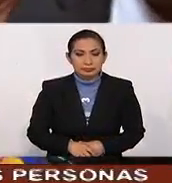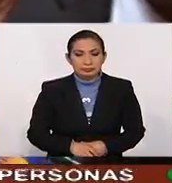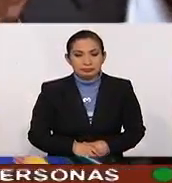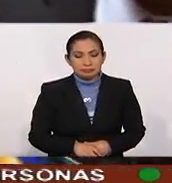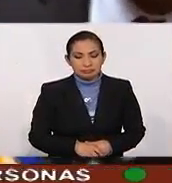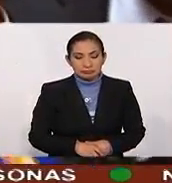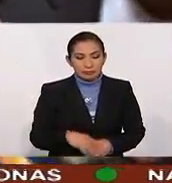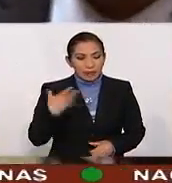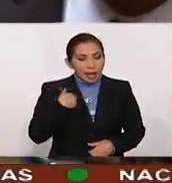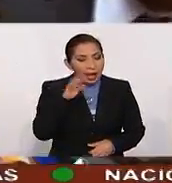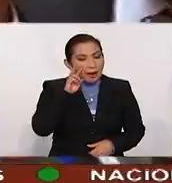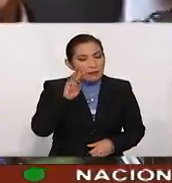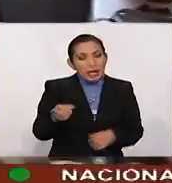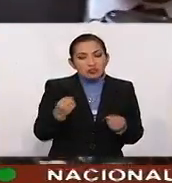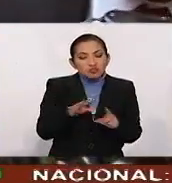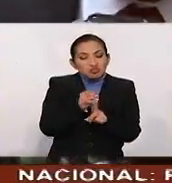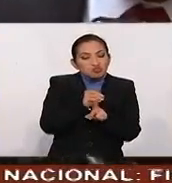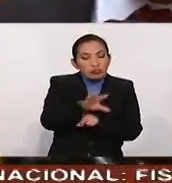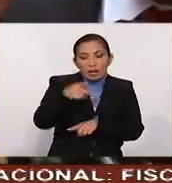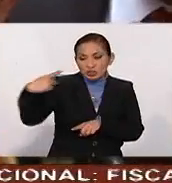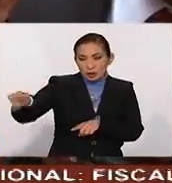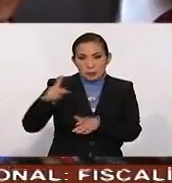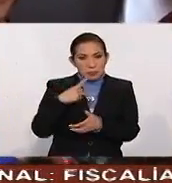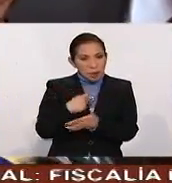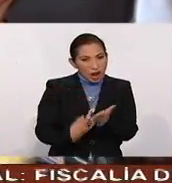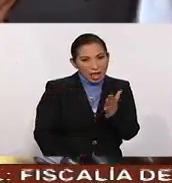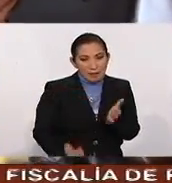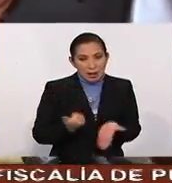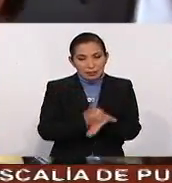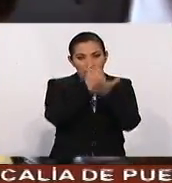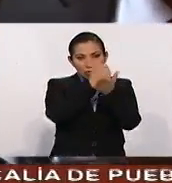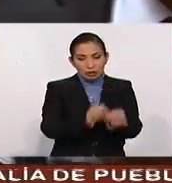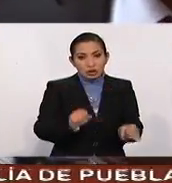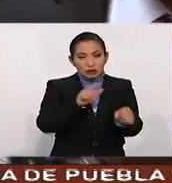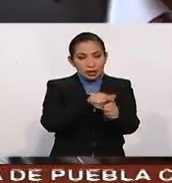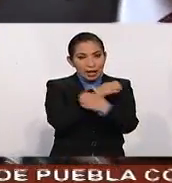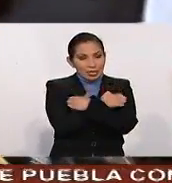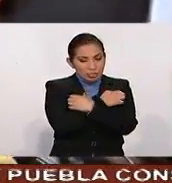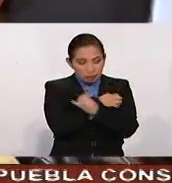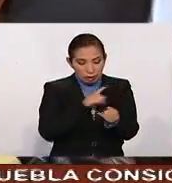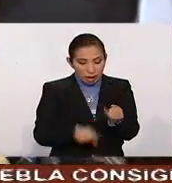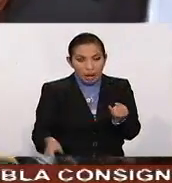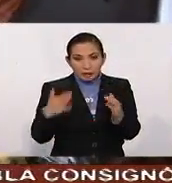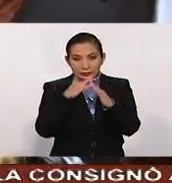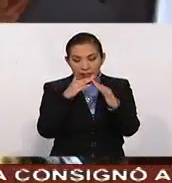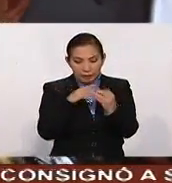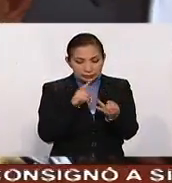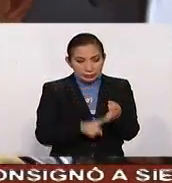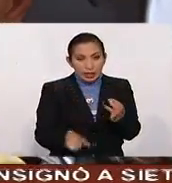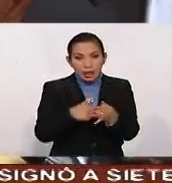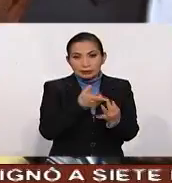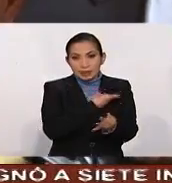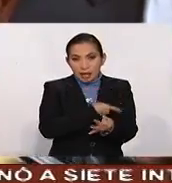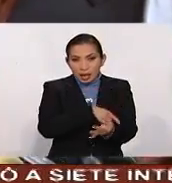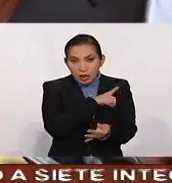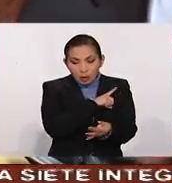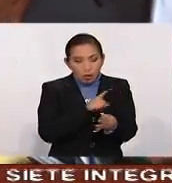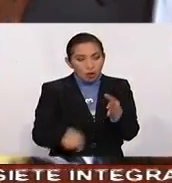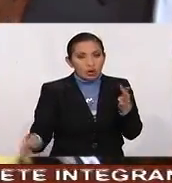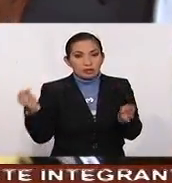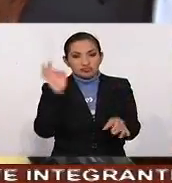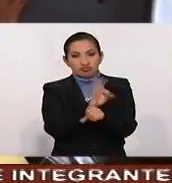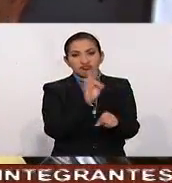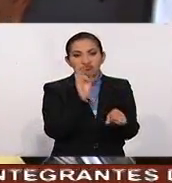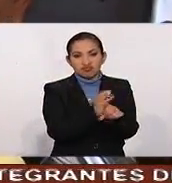Va a buscar medir el impacto que tienen sus programas de fomento social en educación, en vivienda, en salud, en